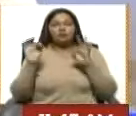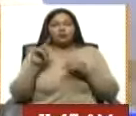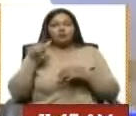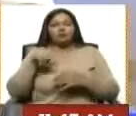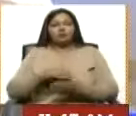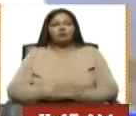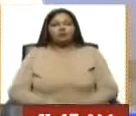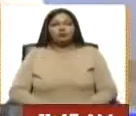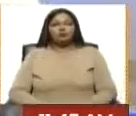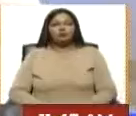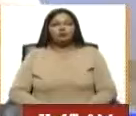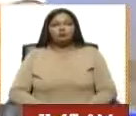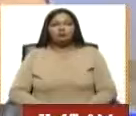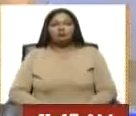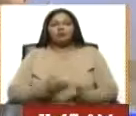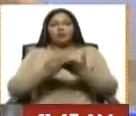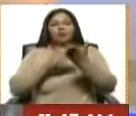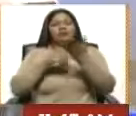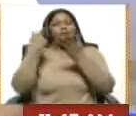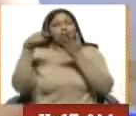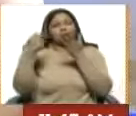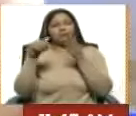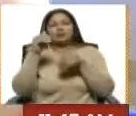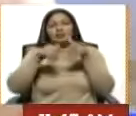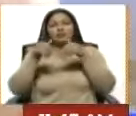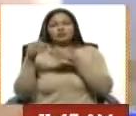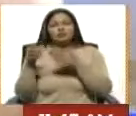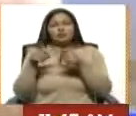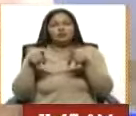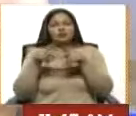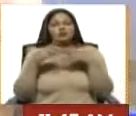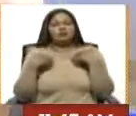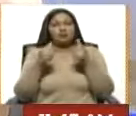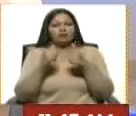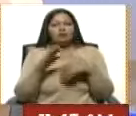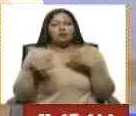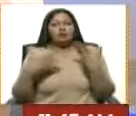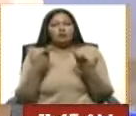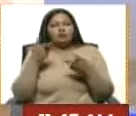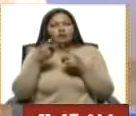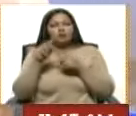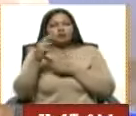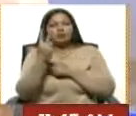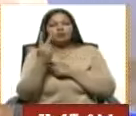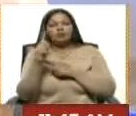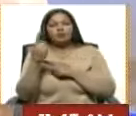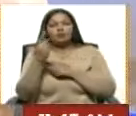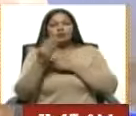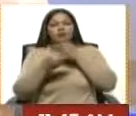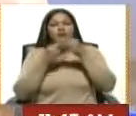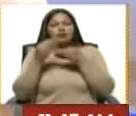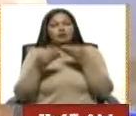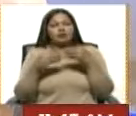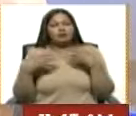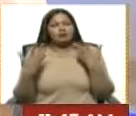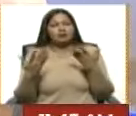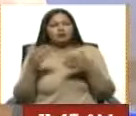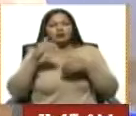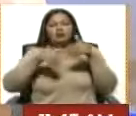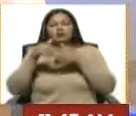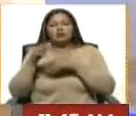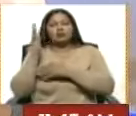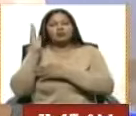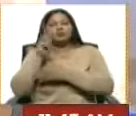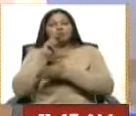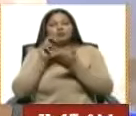antes que Bolsonaro, antes que las elecciones en El Salvador. ¿Y cuándo fue esa primera operación de Big Data? Fue en las elecciones de la